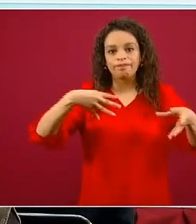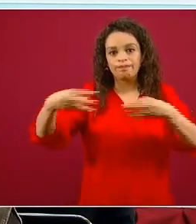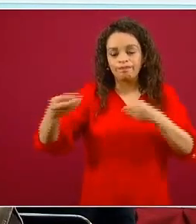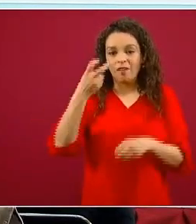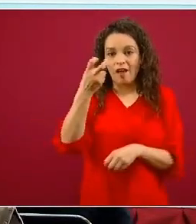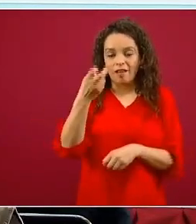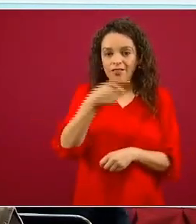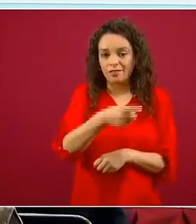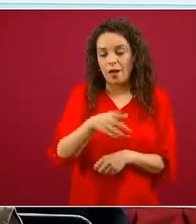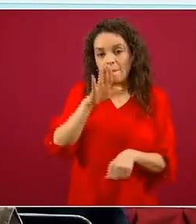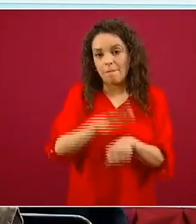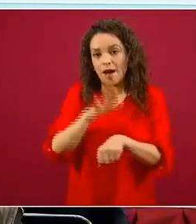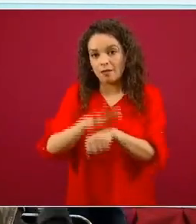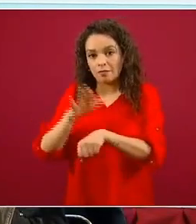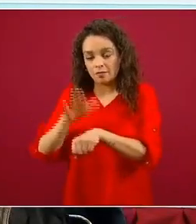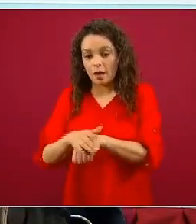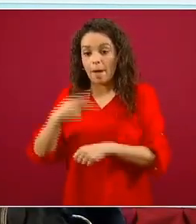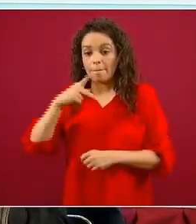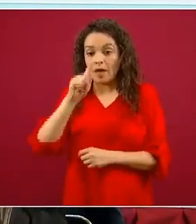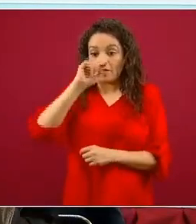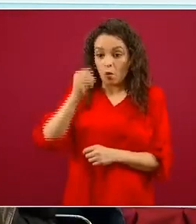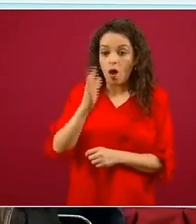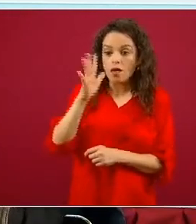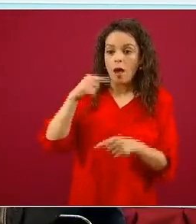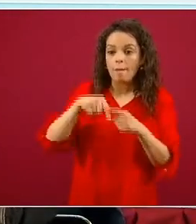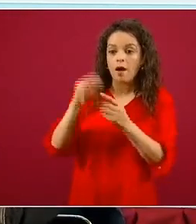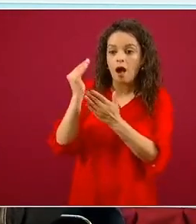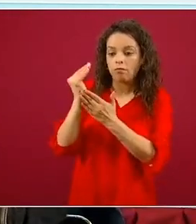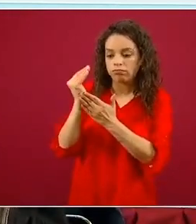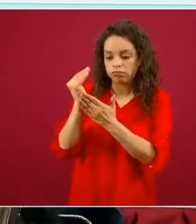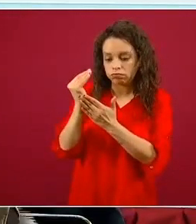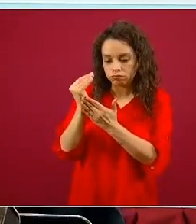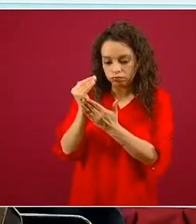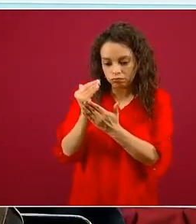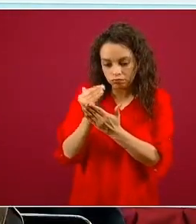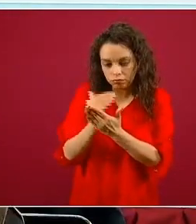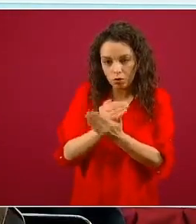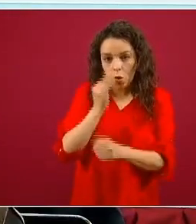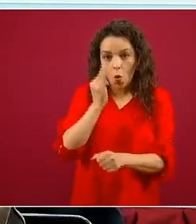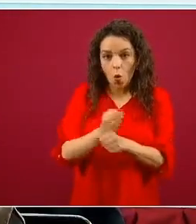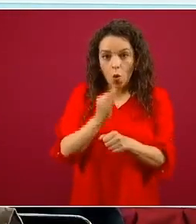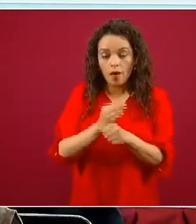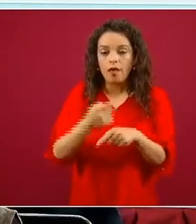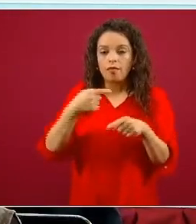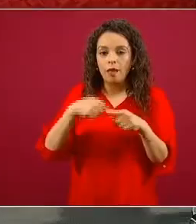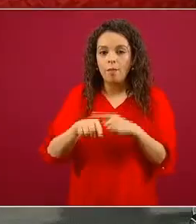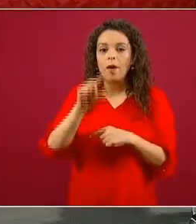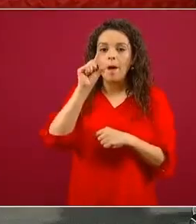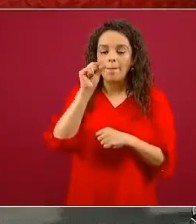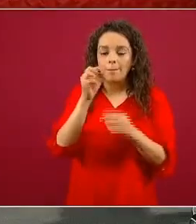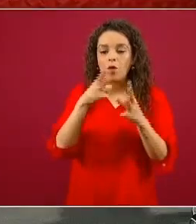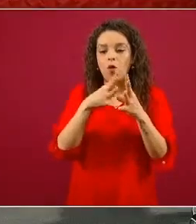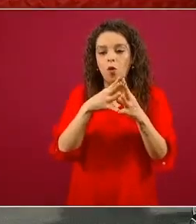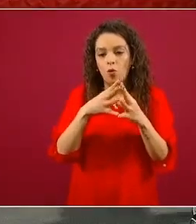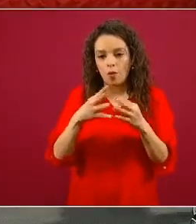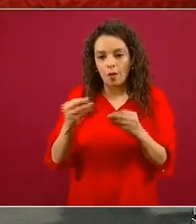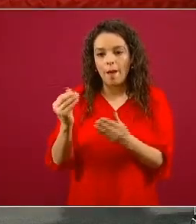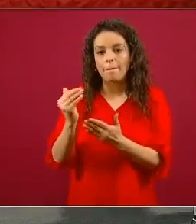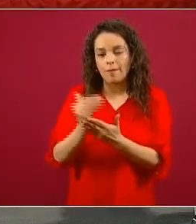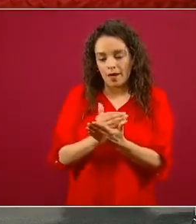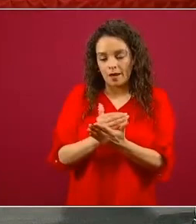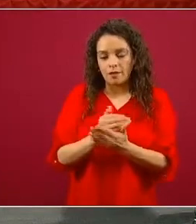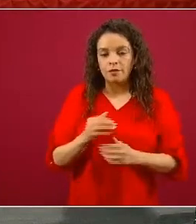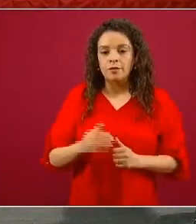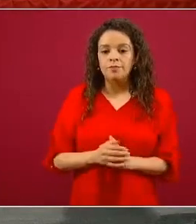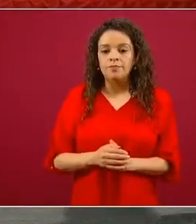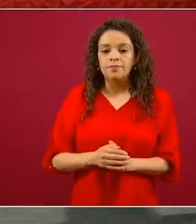y Tijuana ha tenido ya un descenso y está en fase de resolución. Veamos la siguiente diapositiva, que